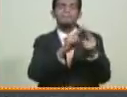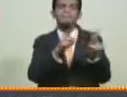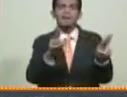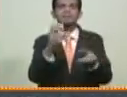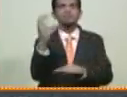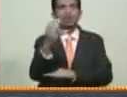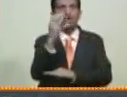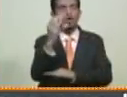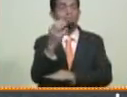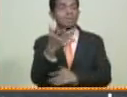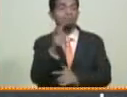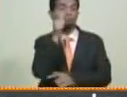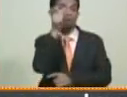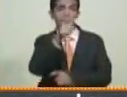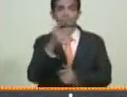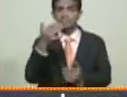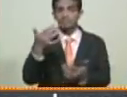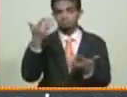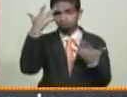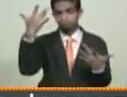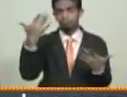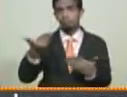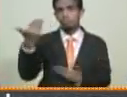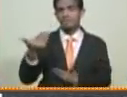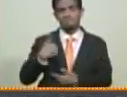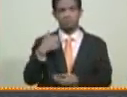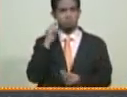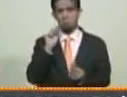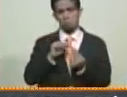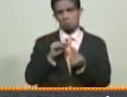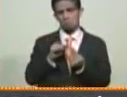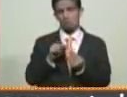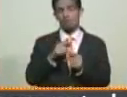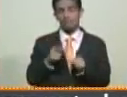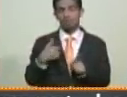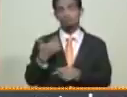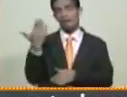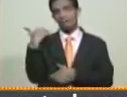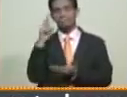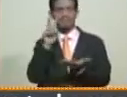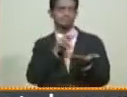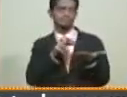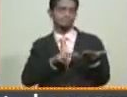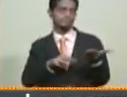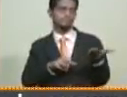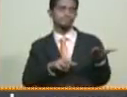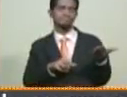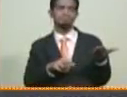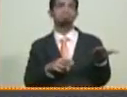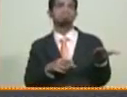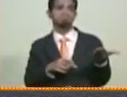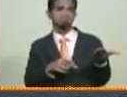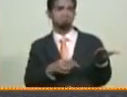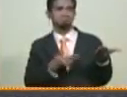Tipo reconocido, prestigio reconocido. Yo no lo conozco, no sé quién es, pero he estado leyendo sobre él. Reconocido por todos los